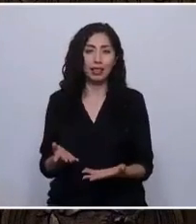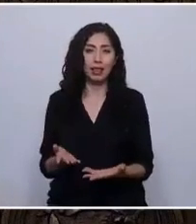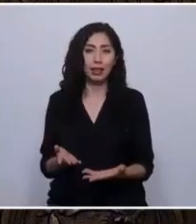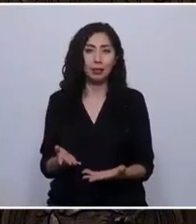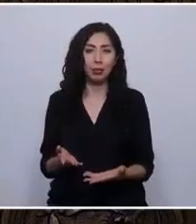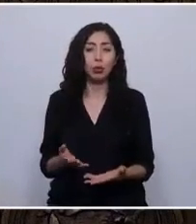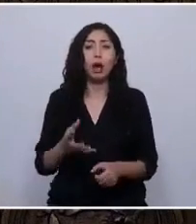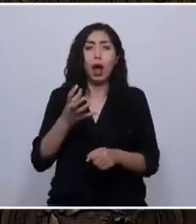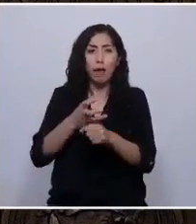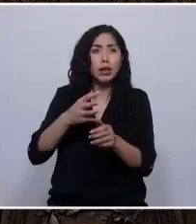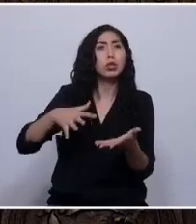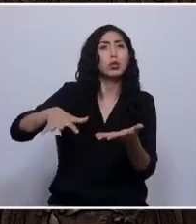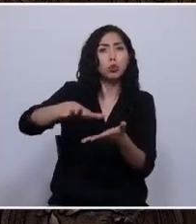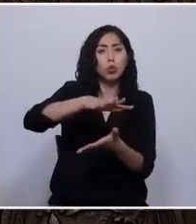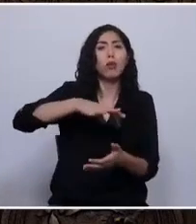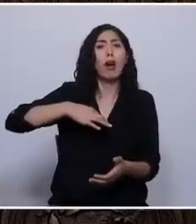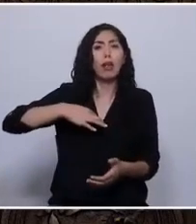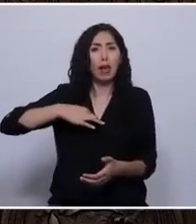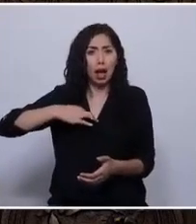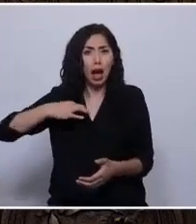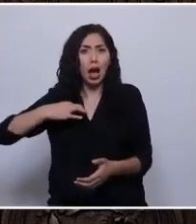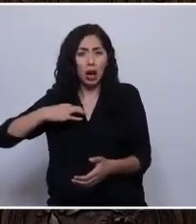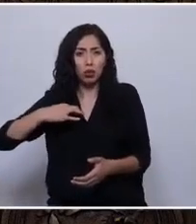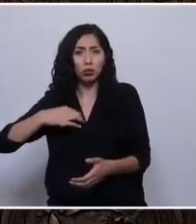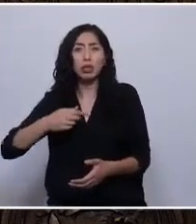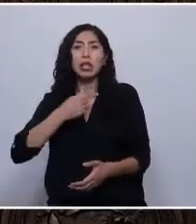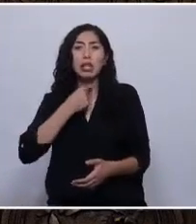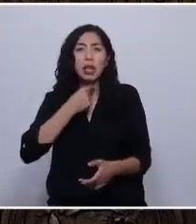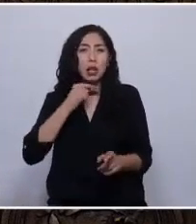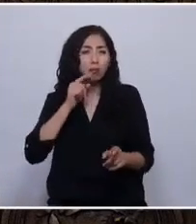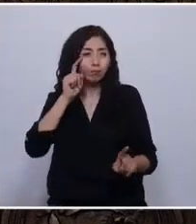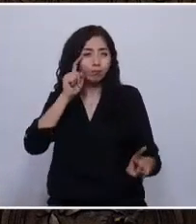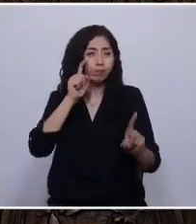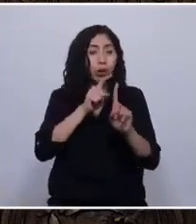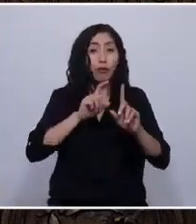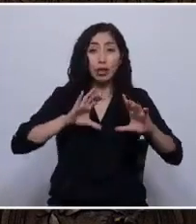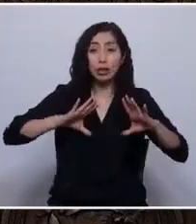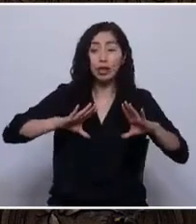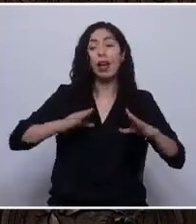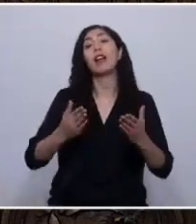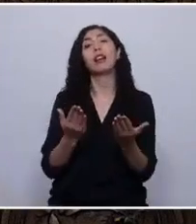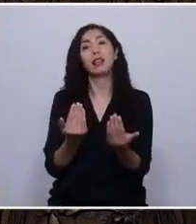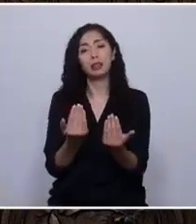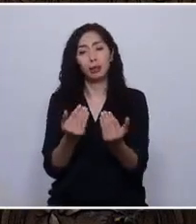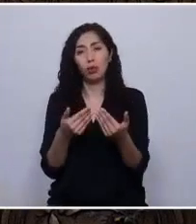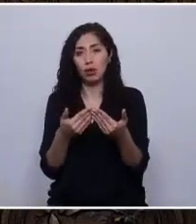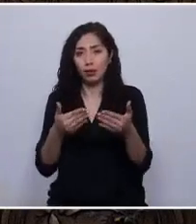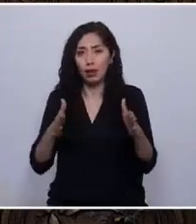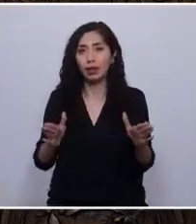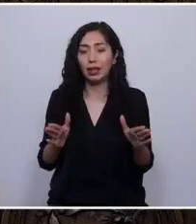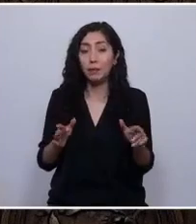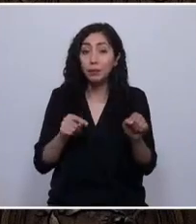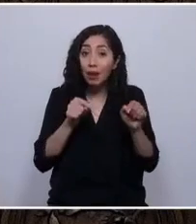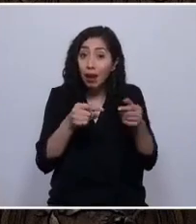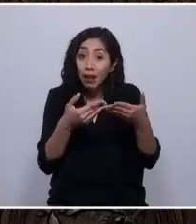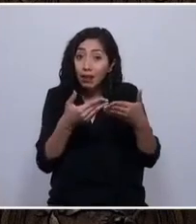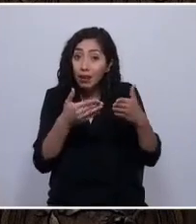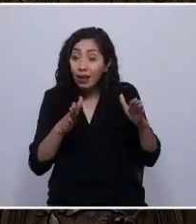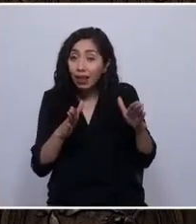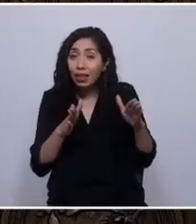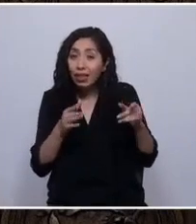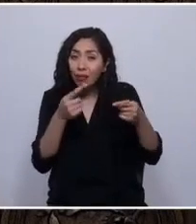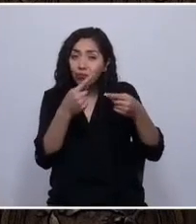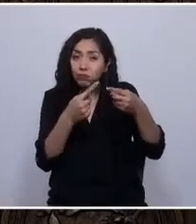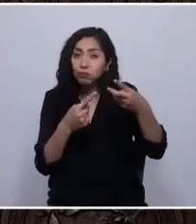ciudadanos encaminados hacia su felicidad, necesitamos libertad. Entre esas libertades, libertades